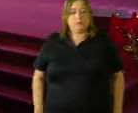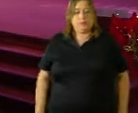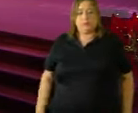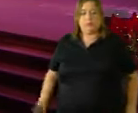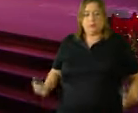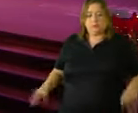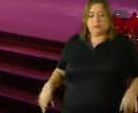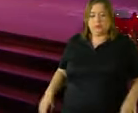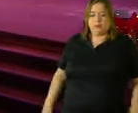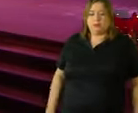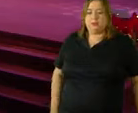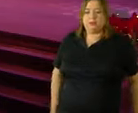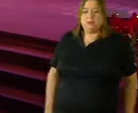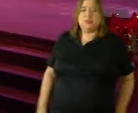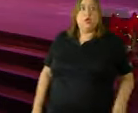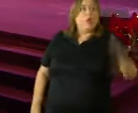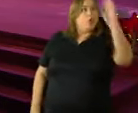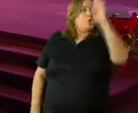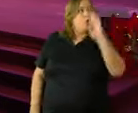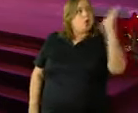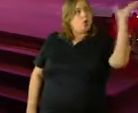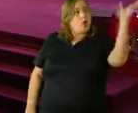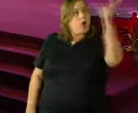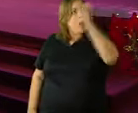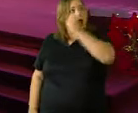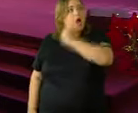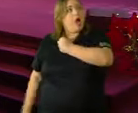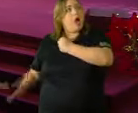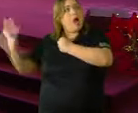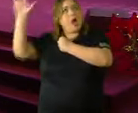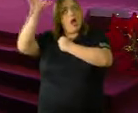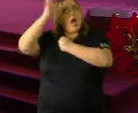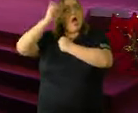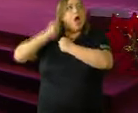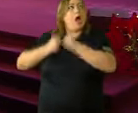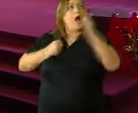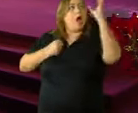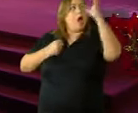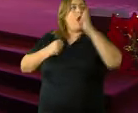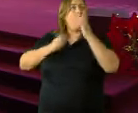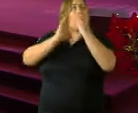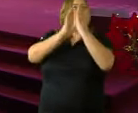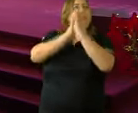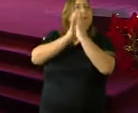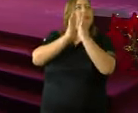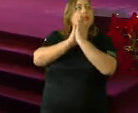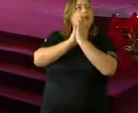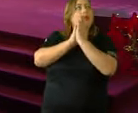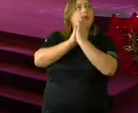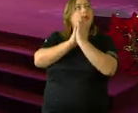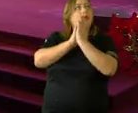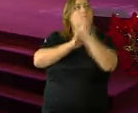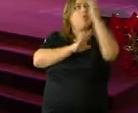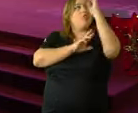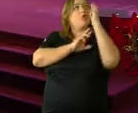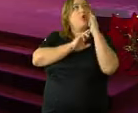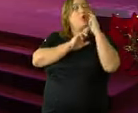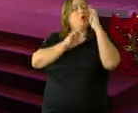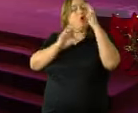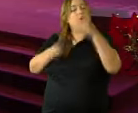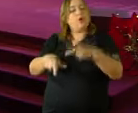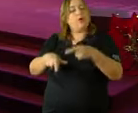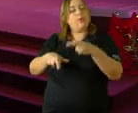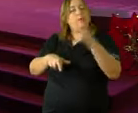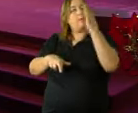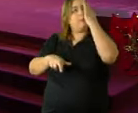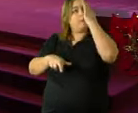todas las cosas que Dios le va a ir entregando y todas las peticiones que el Señor va a ir contestando, porque Él